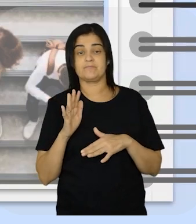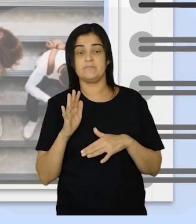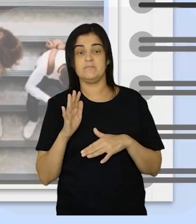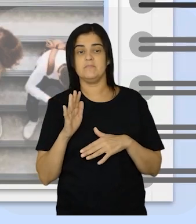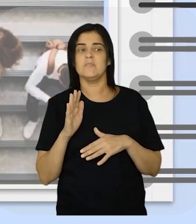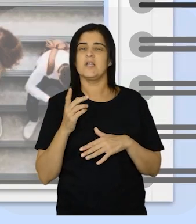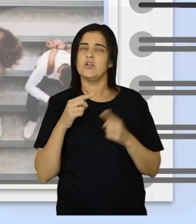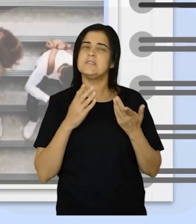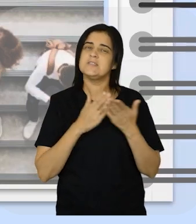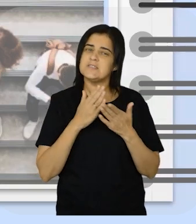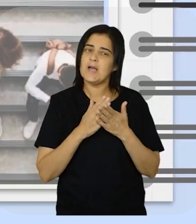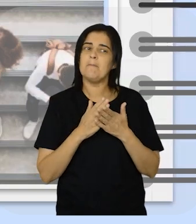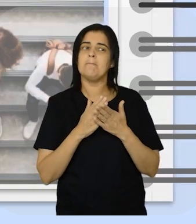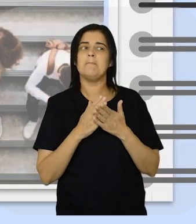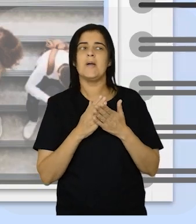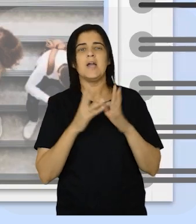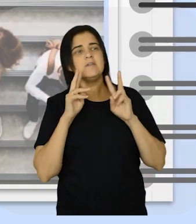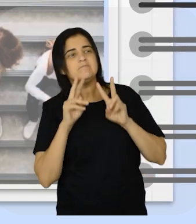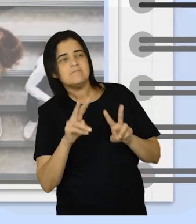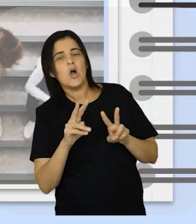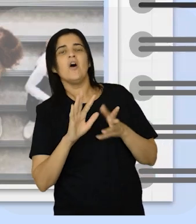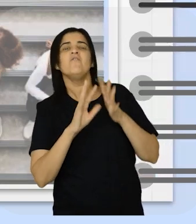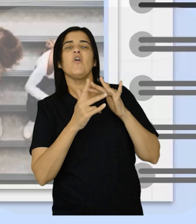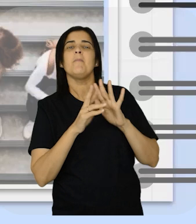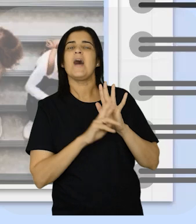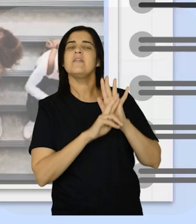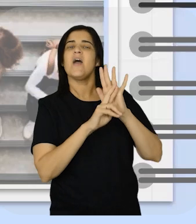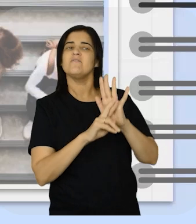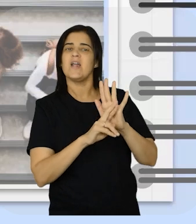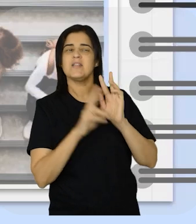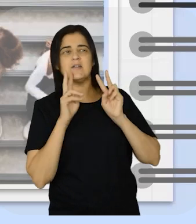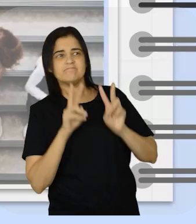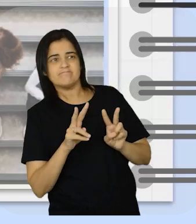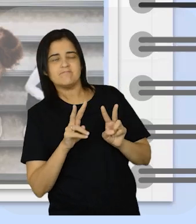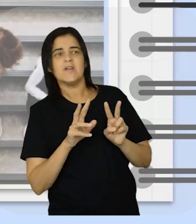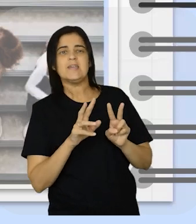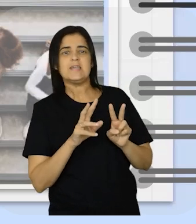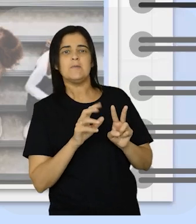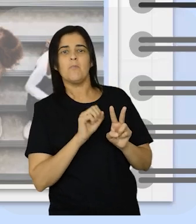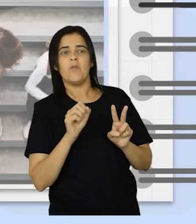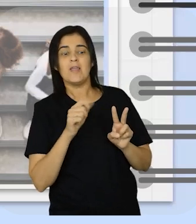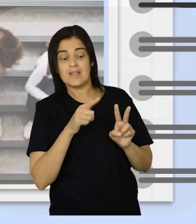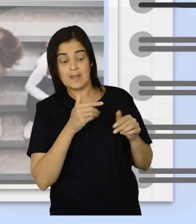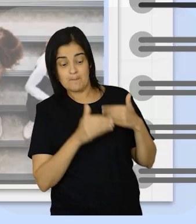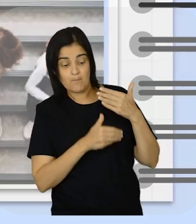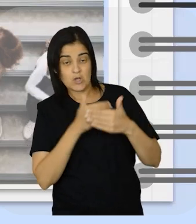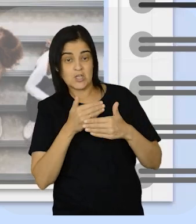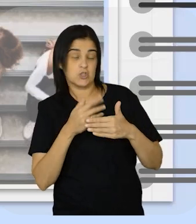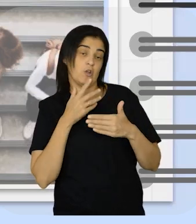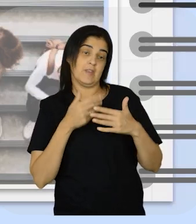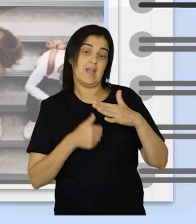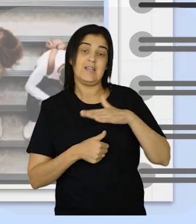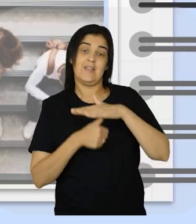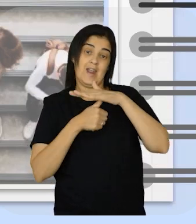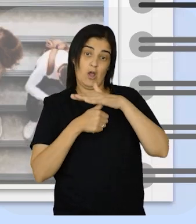Entonces, siempre lo debemos ver como un referente. O tenemos que tratar de lograr en este proceso de liderazgo que